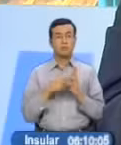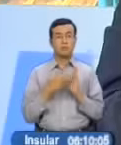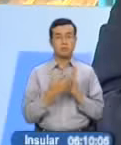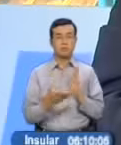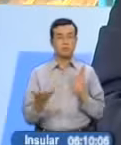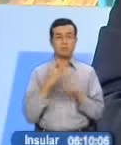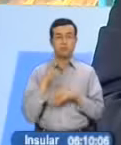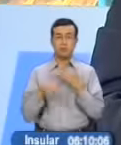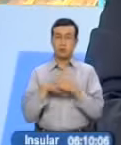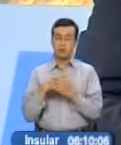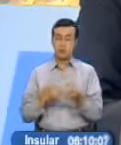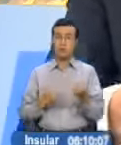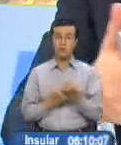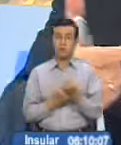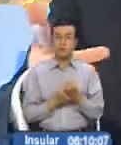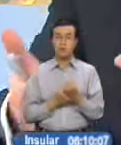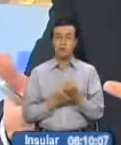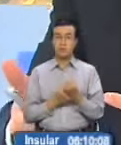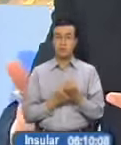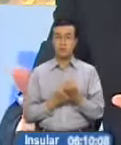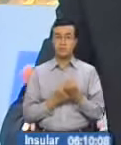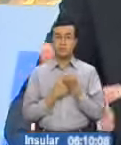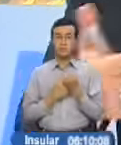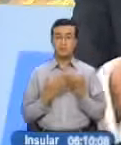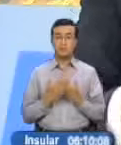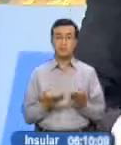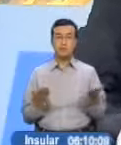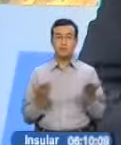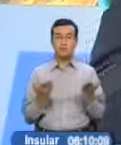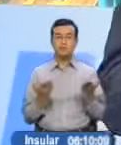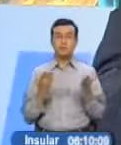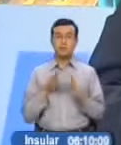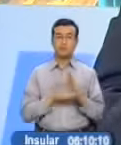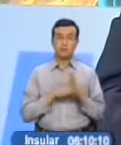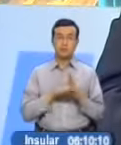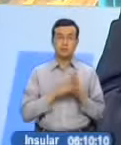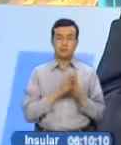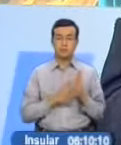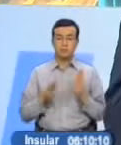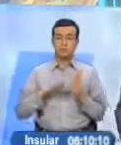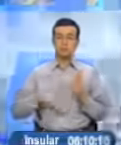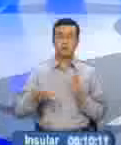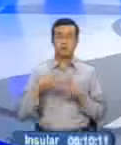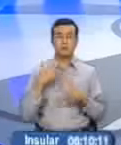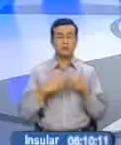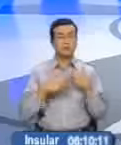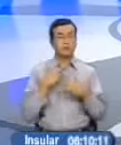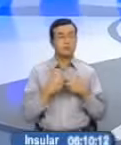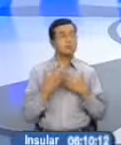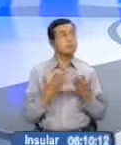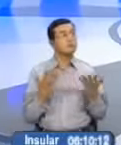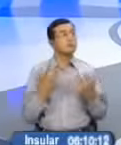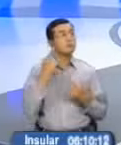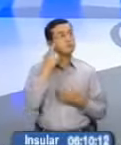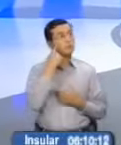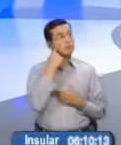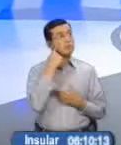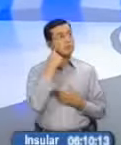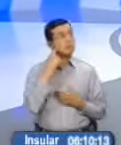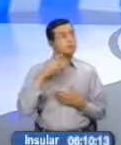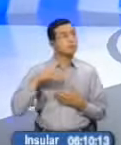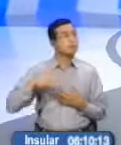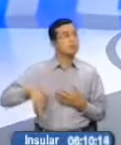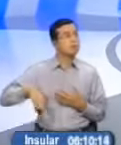bien hay todo este apoyo, la demanda tiene que haber bajado en estas zonas afectadas, con lo cual se va a ver una mora,